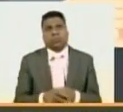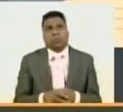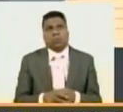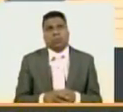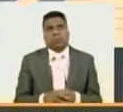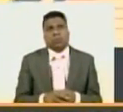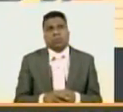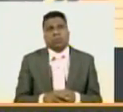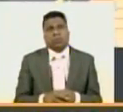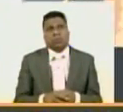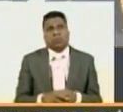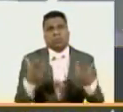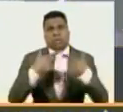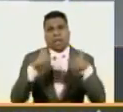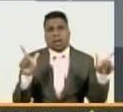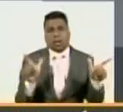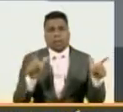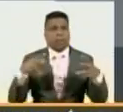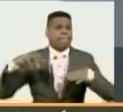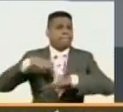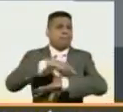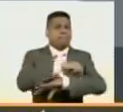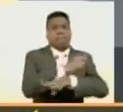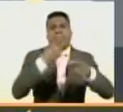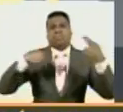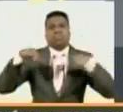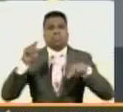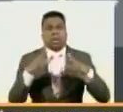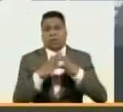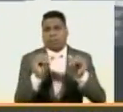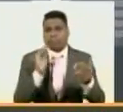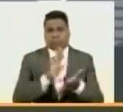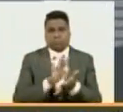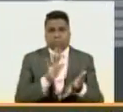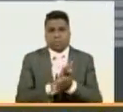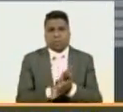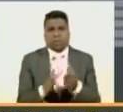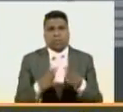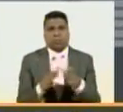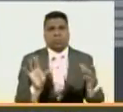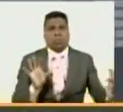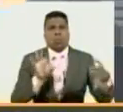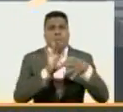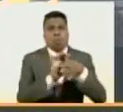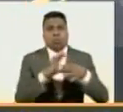nuestro estado y el libre tránsito que nos une con otros estados del país.